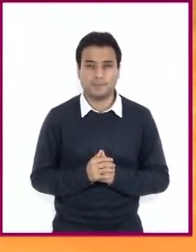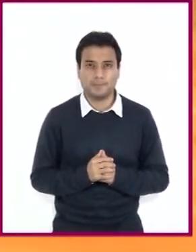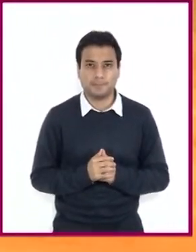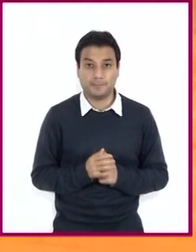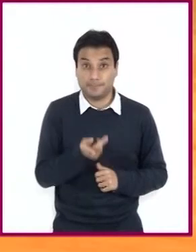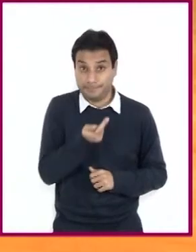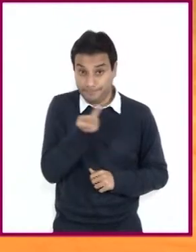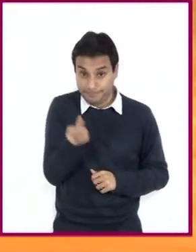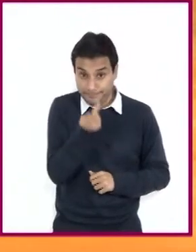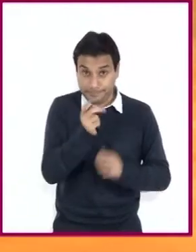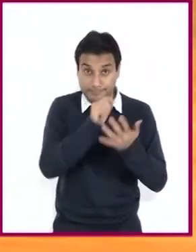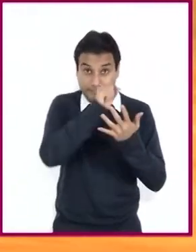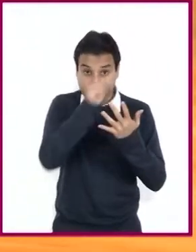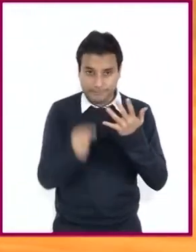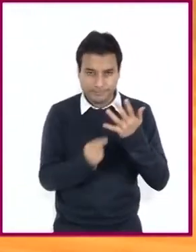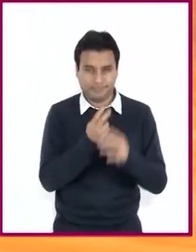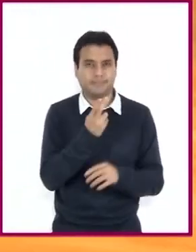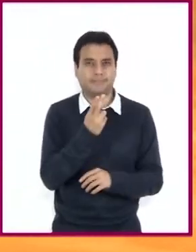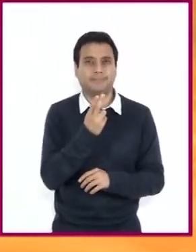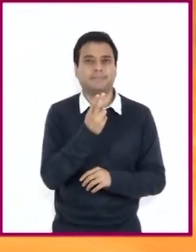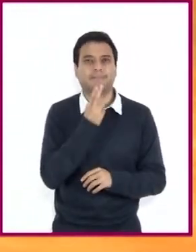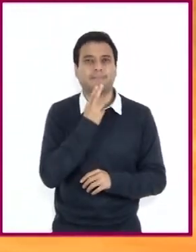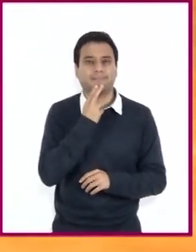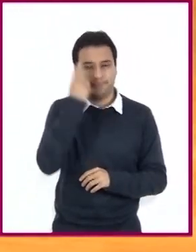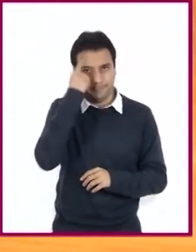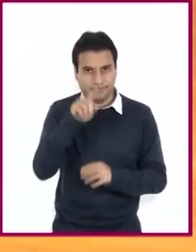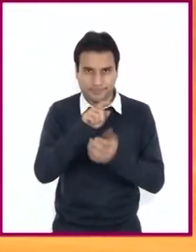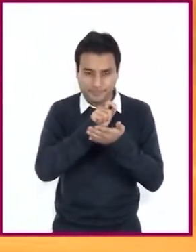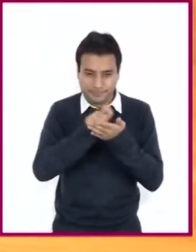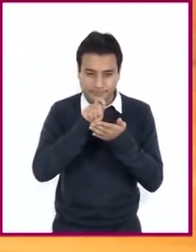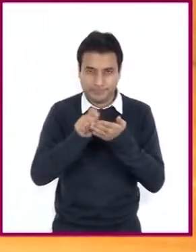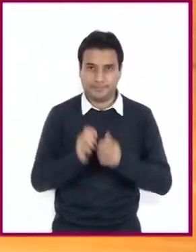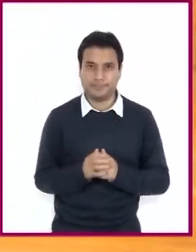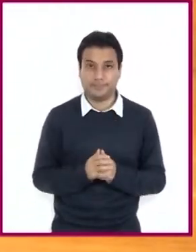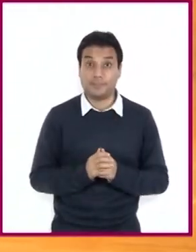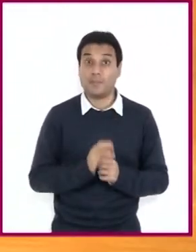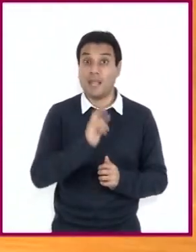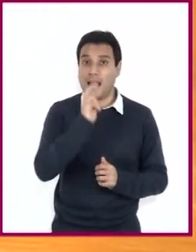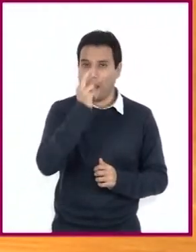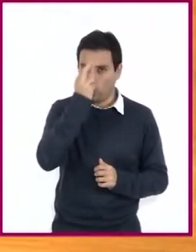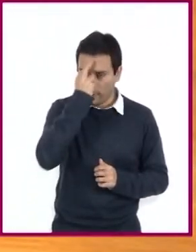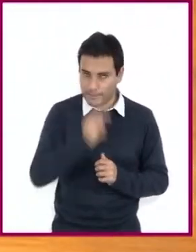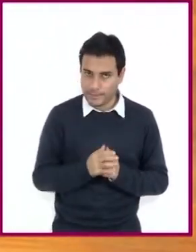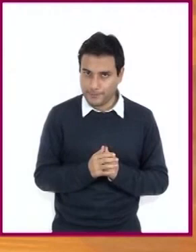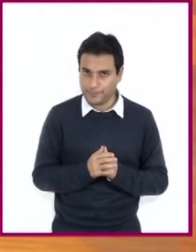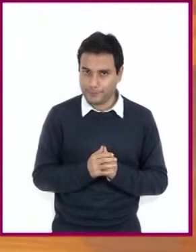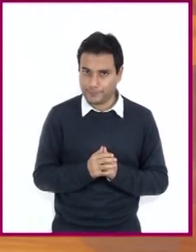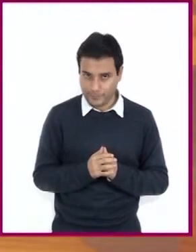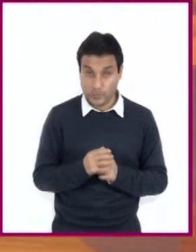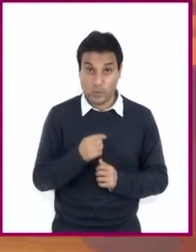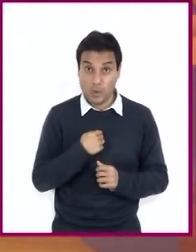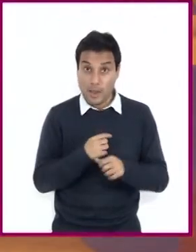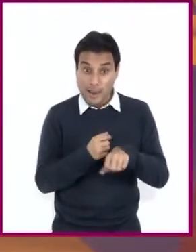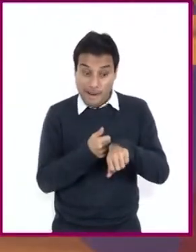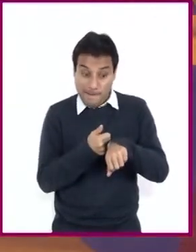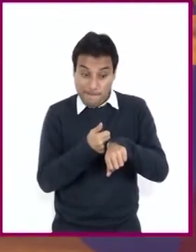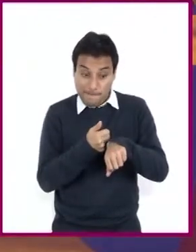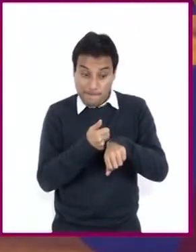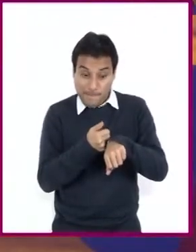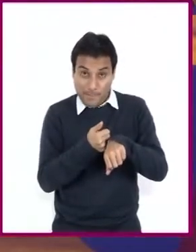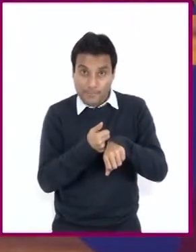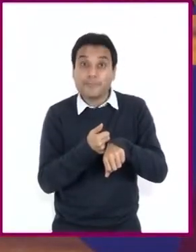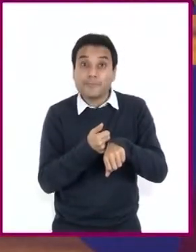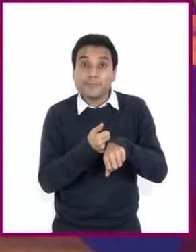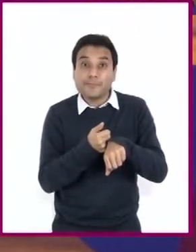les pueden servir para hacer sus anotaciones. Recuerden que comenzamos a medir el tiempo